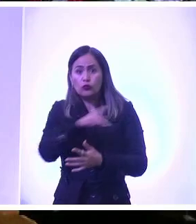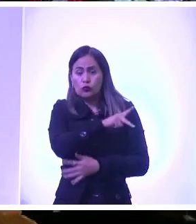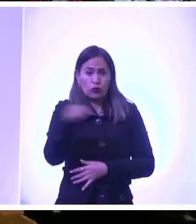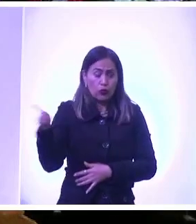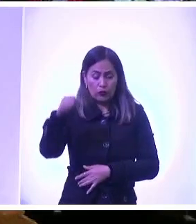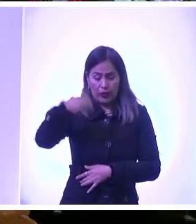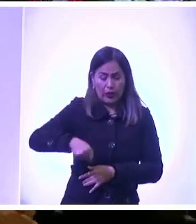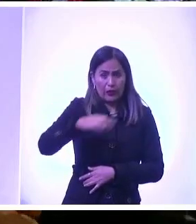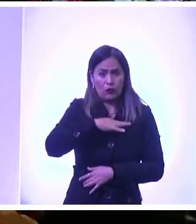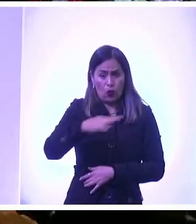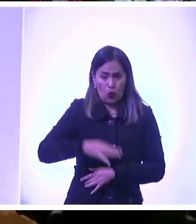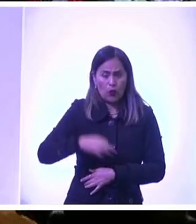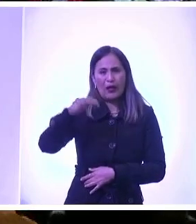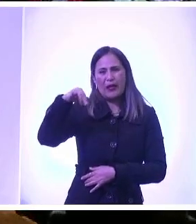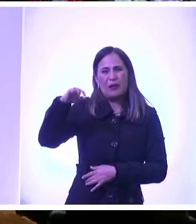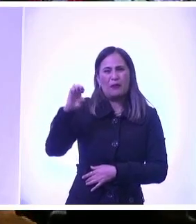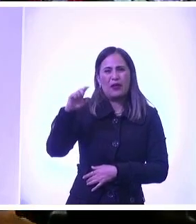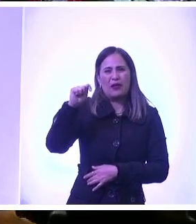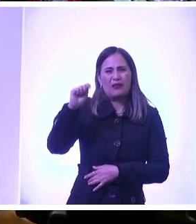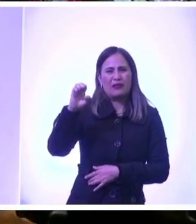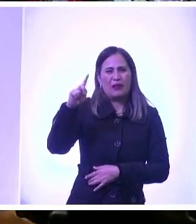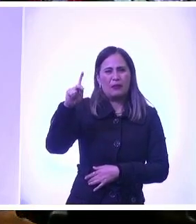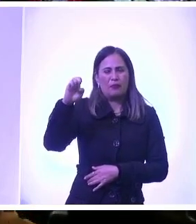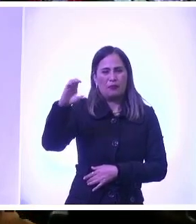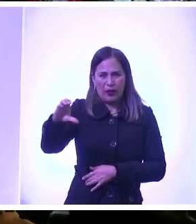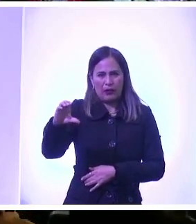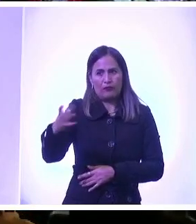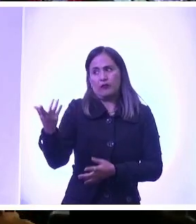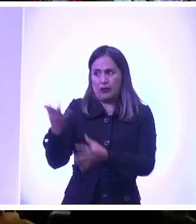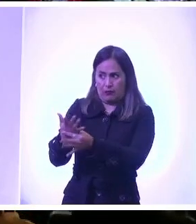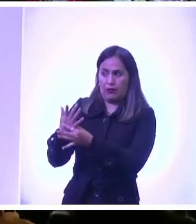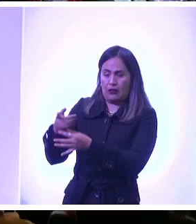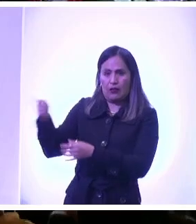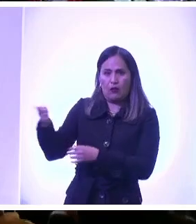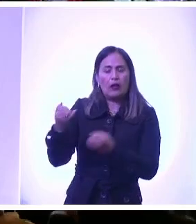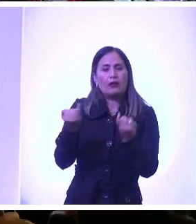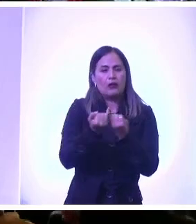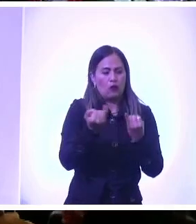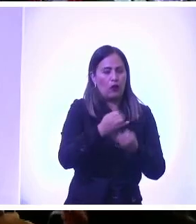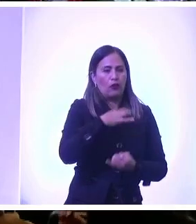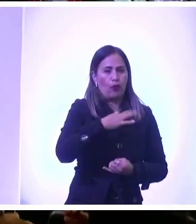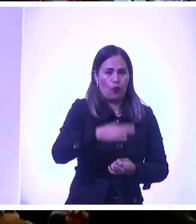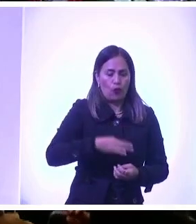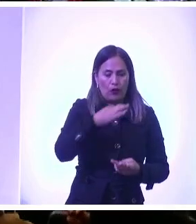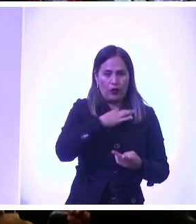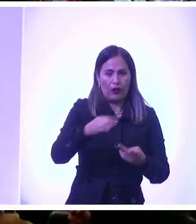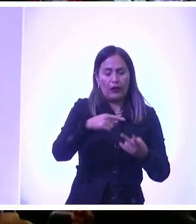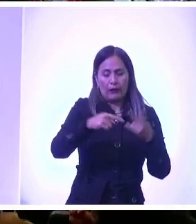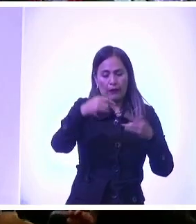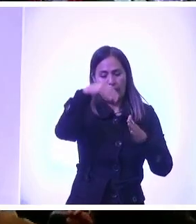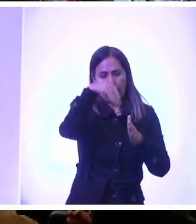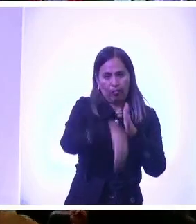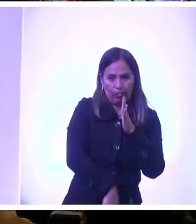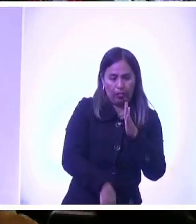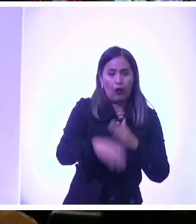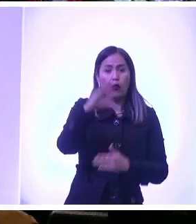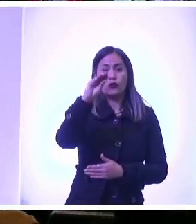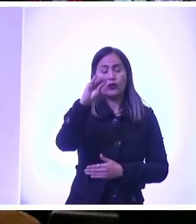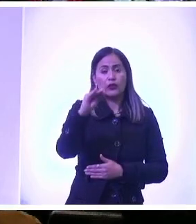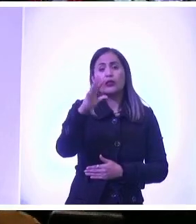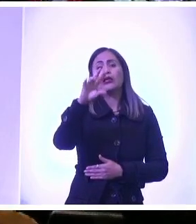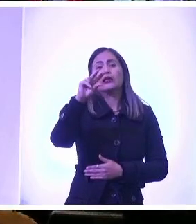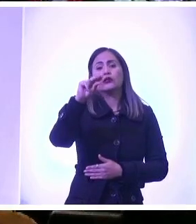y Metepec nos hemos quejado porque Carlos que viene de Metepec no me dejará mentir que Toluca y Metepec se nos está cayendo el 85 por de la